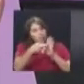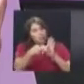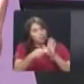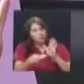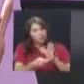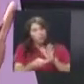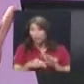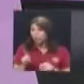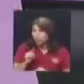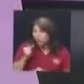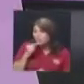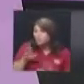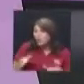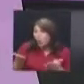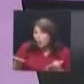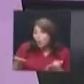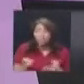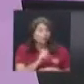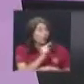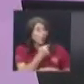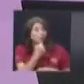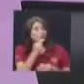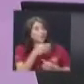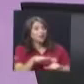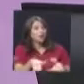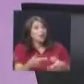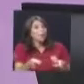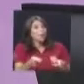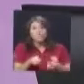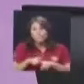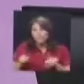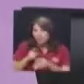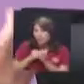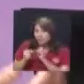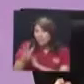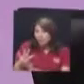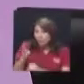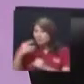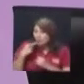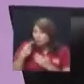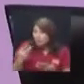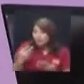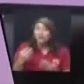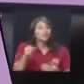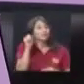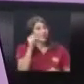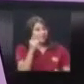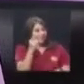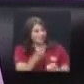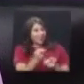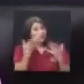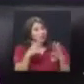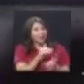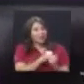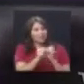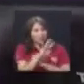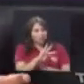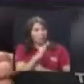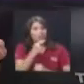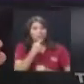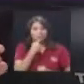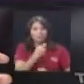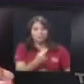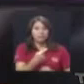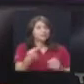no lo dice como pero la sala cuarta de la ley la sala ya había dejado ya pasó por allí y además en efecto sea